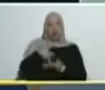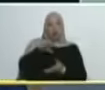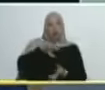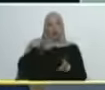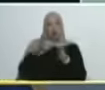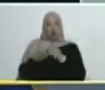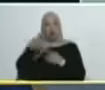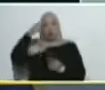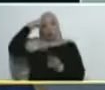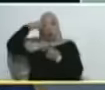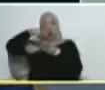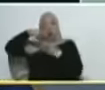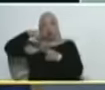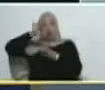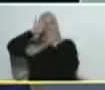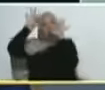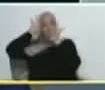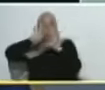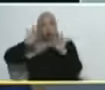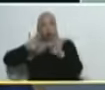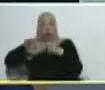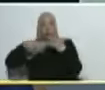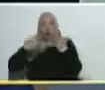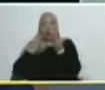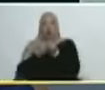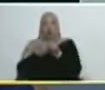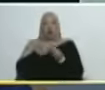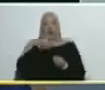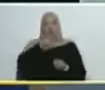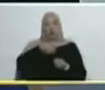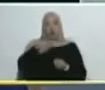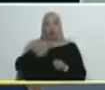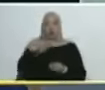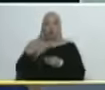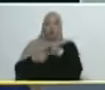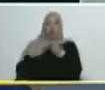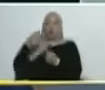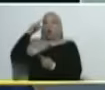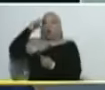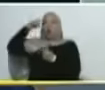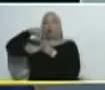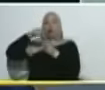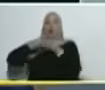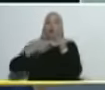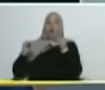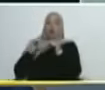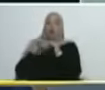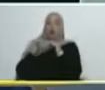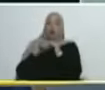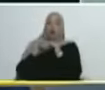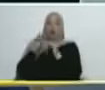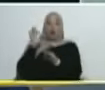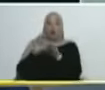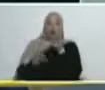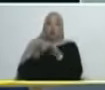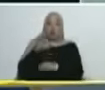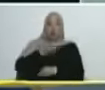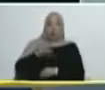cambiando métodos y fórmulas junto a la gente para llevar a cabo las metas de la igualdad y la justicia